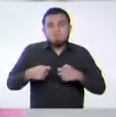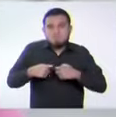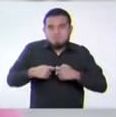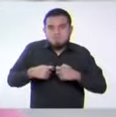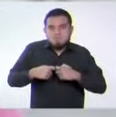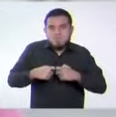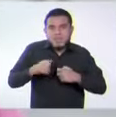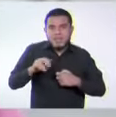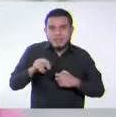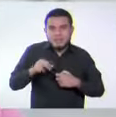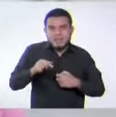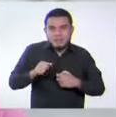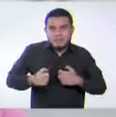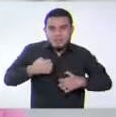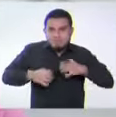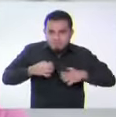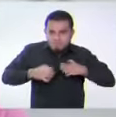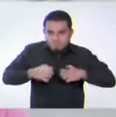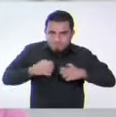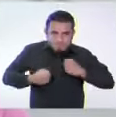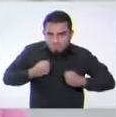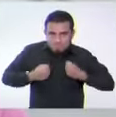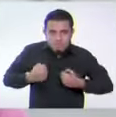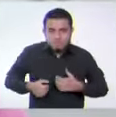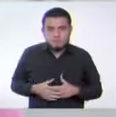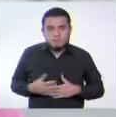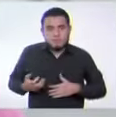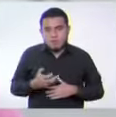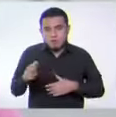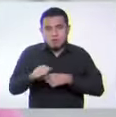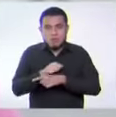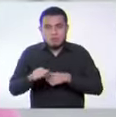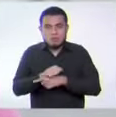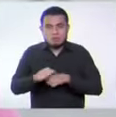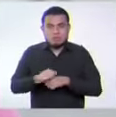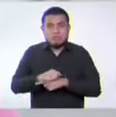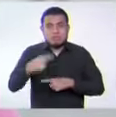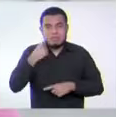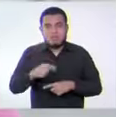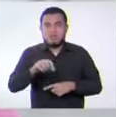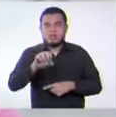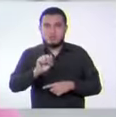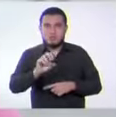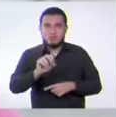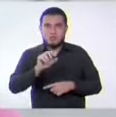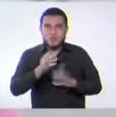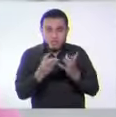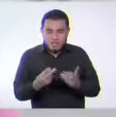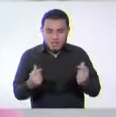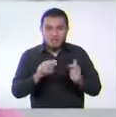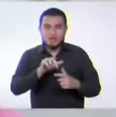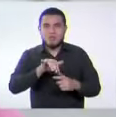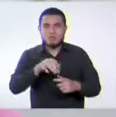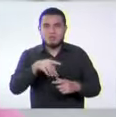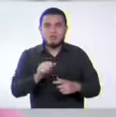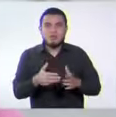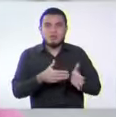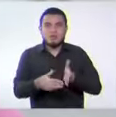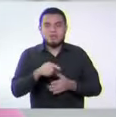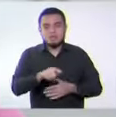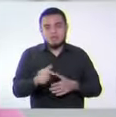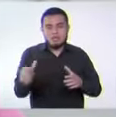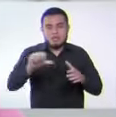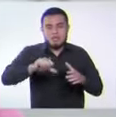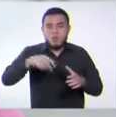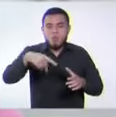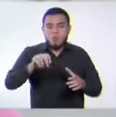vamos a efectuar un experimento en el cual nos vamos a basar en la solubilidad de los lípidos a partir de solventes